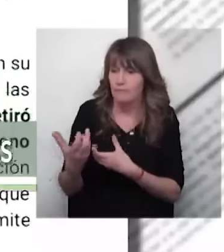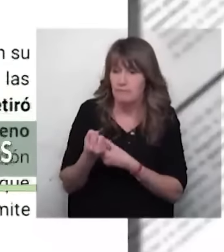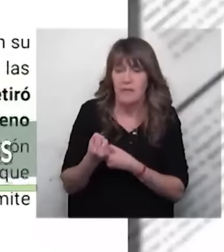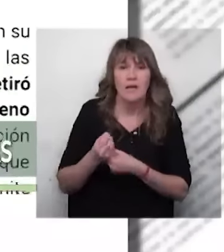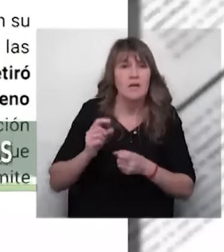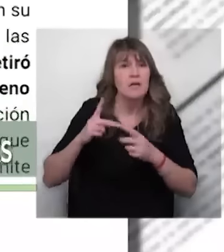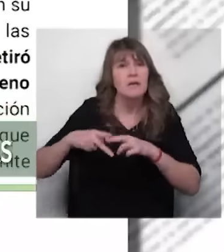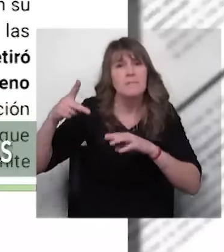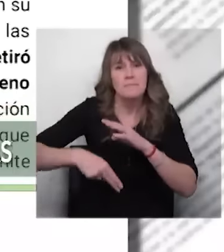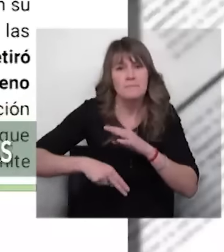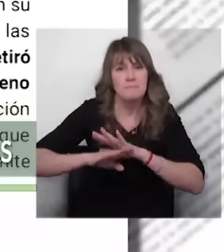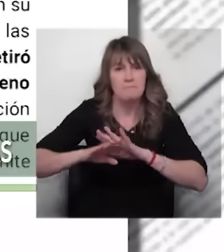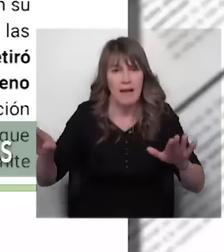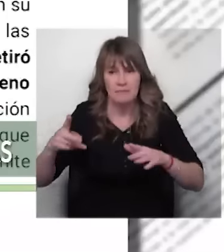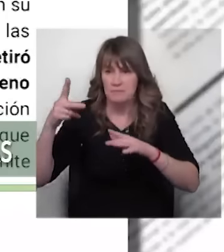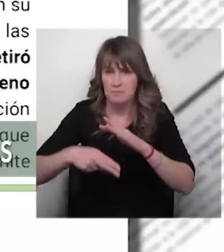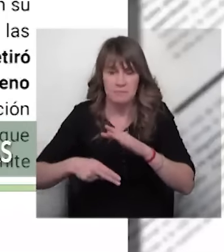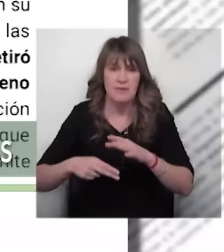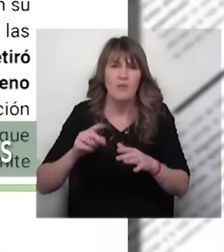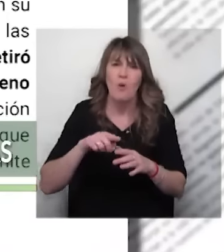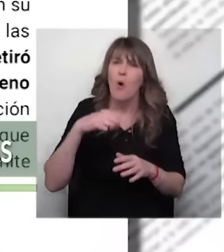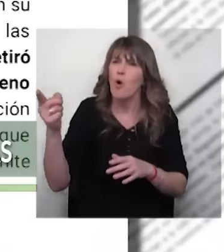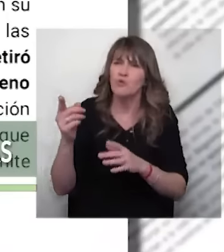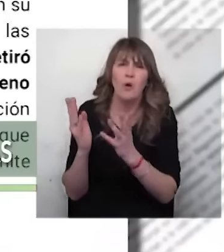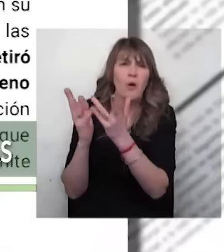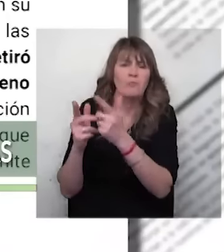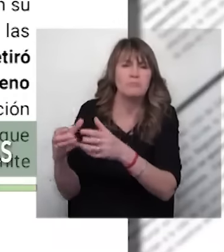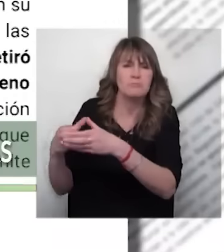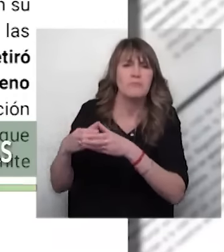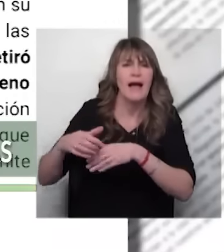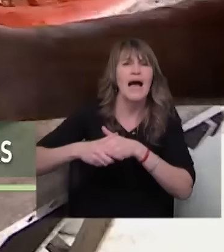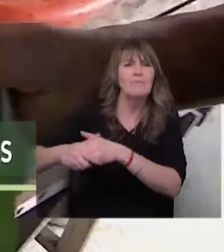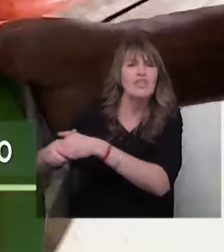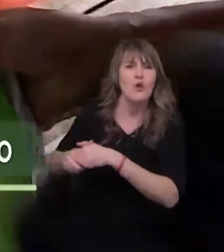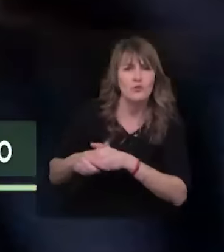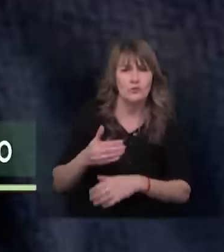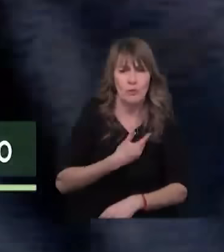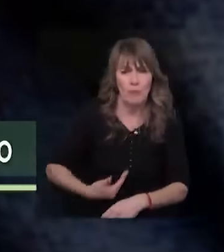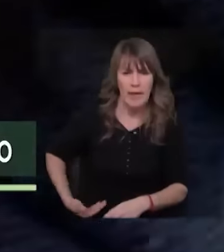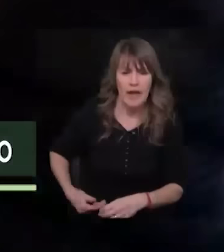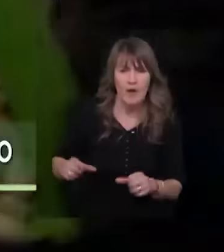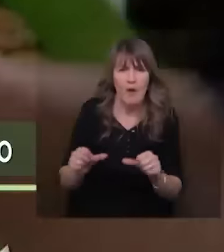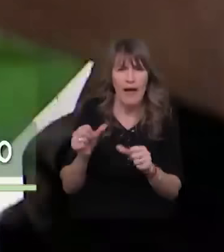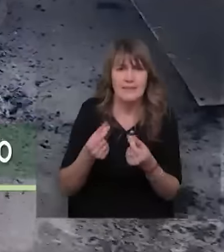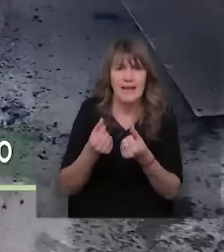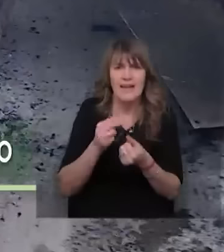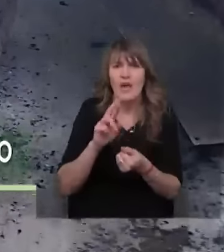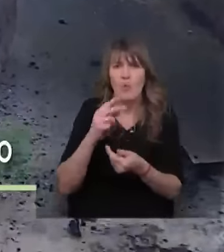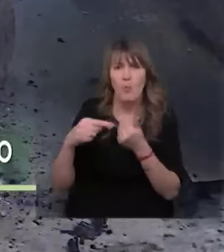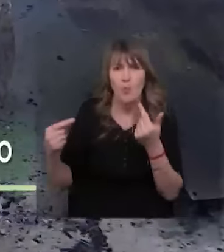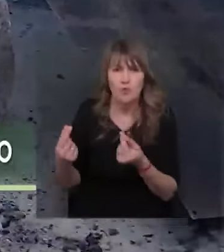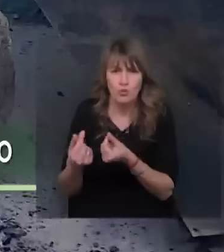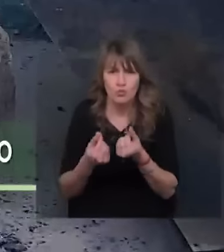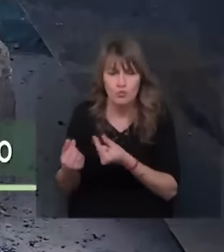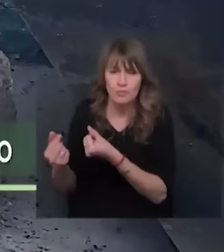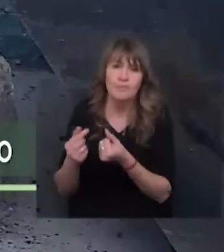renovado y que se decidió posteriormente poner a una organización de amigos del gobierno para gestionar estos recursos en la declaración